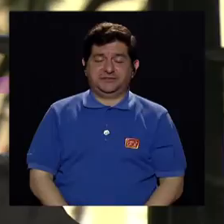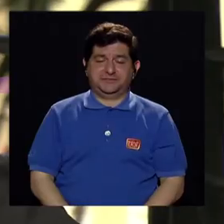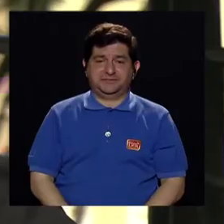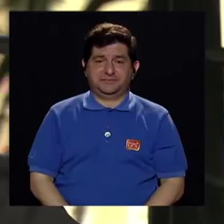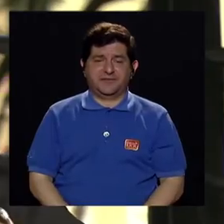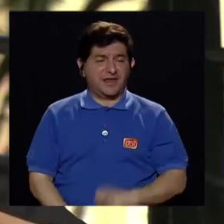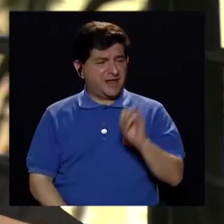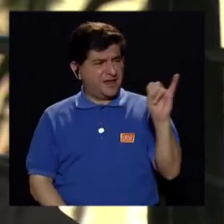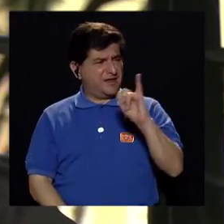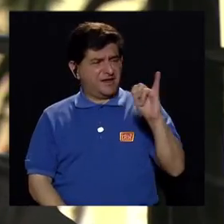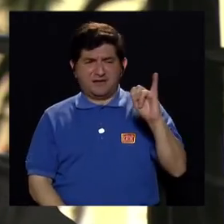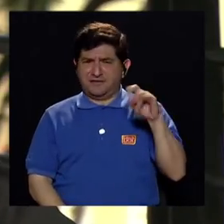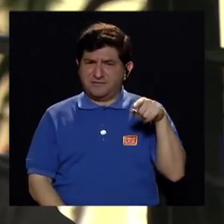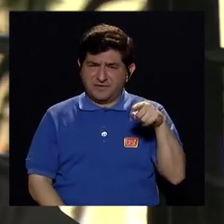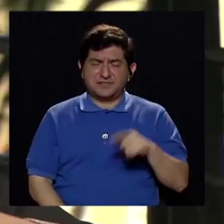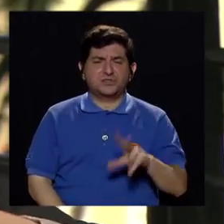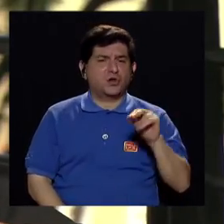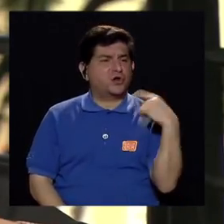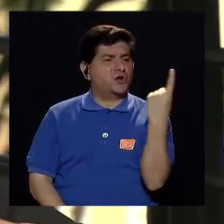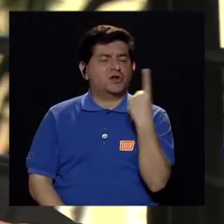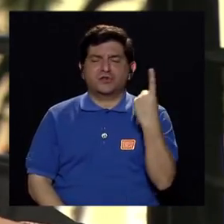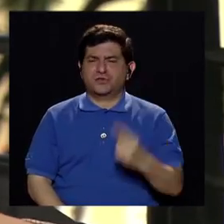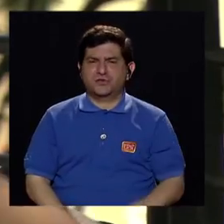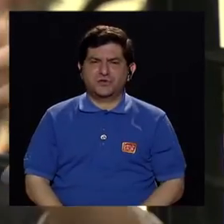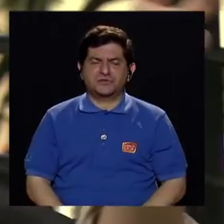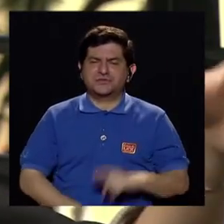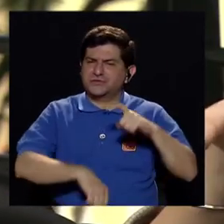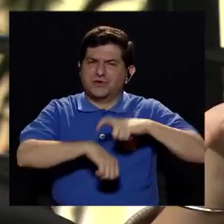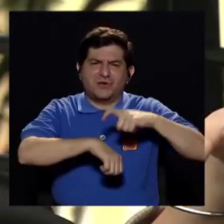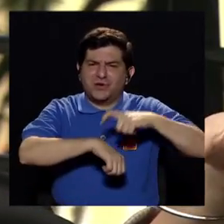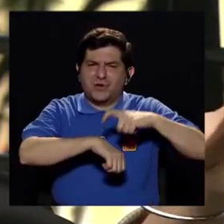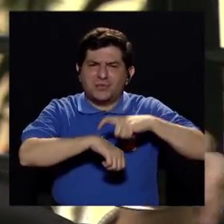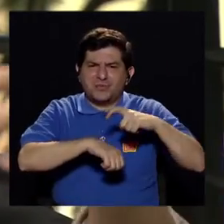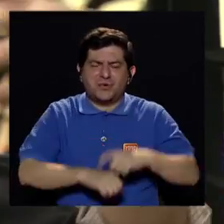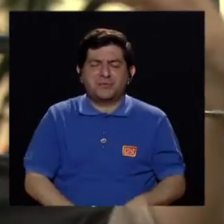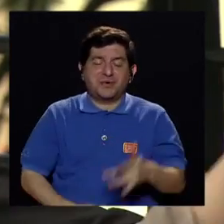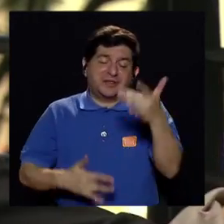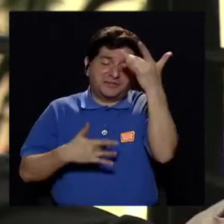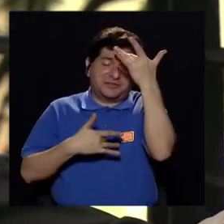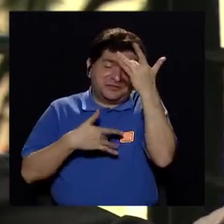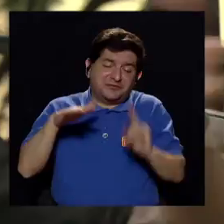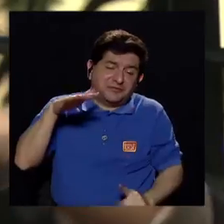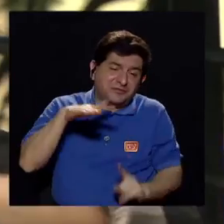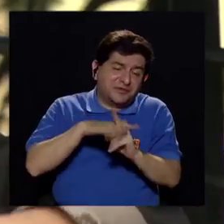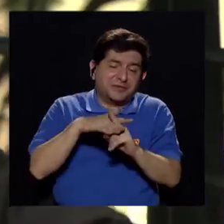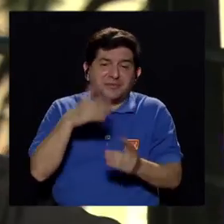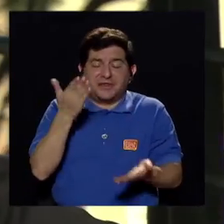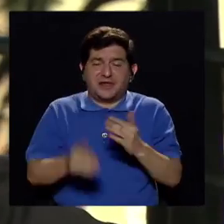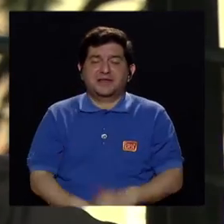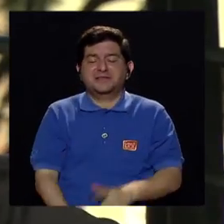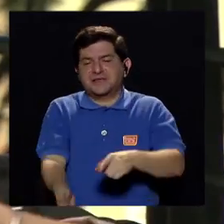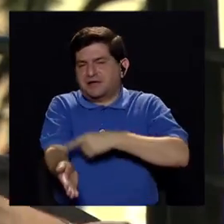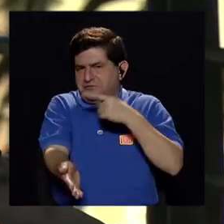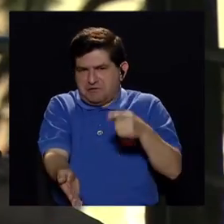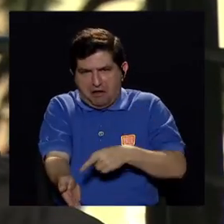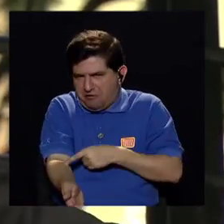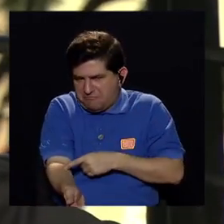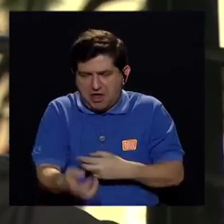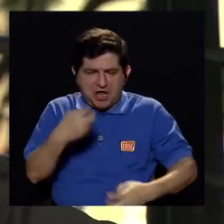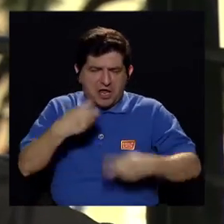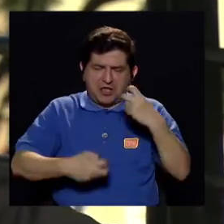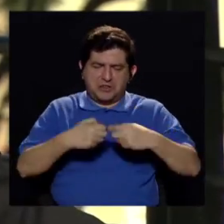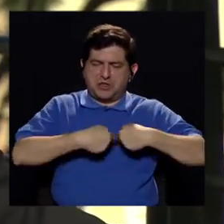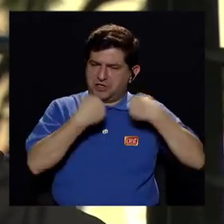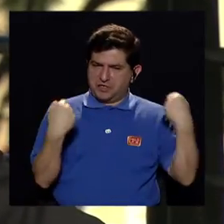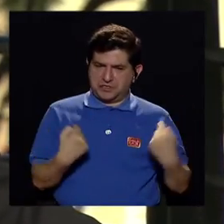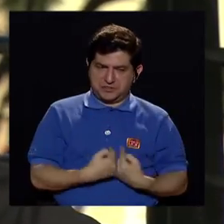las infecciones es no solamente vivir esas etapas tal vez con alguna enfermedad como lo que es diabetes, problemas cardíacos,